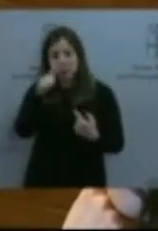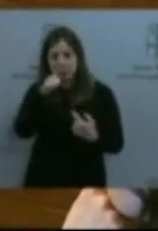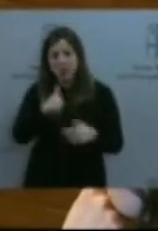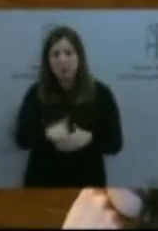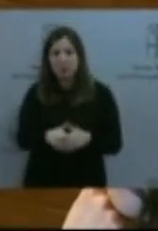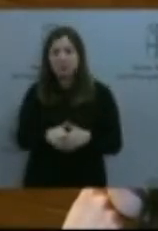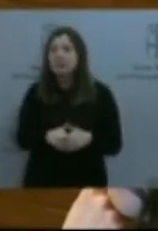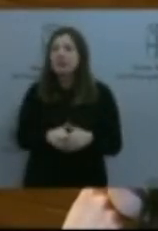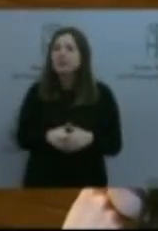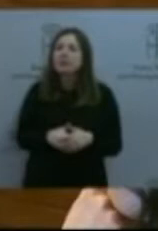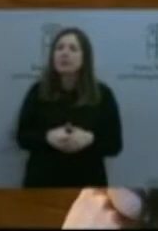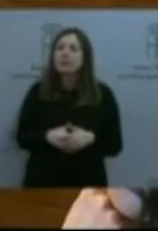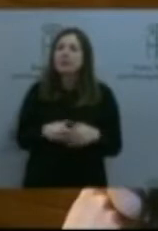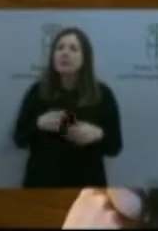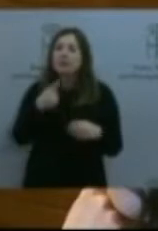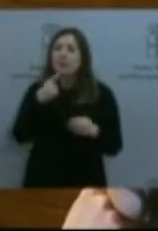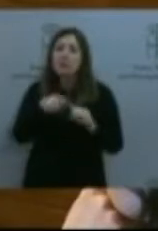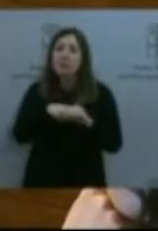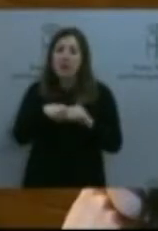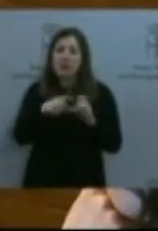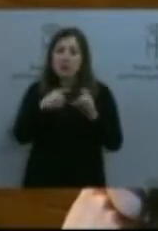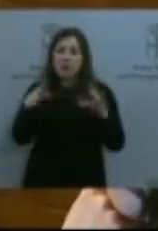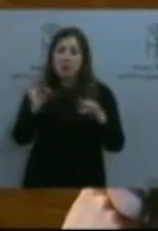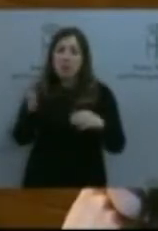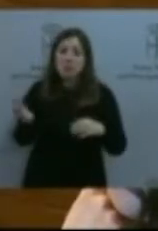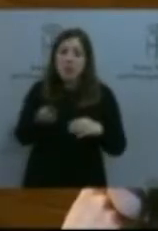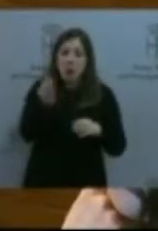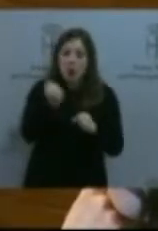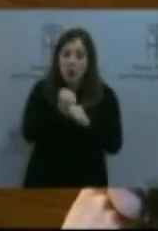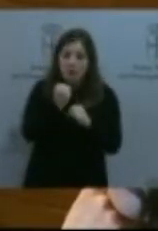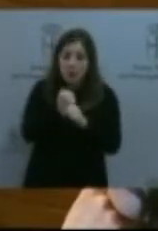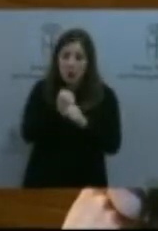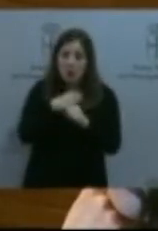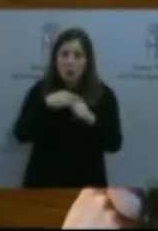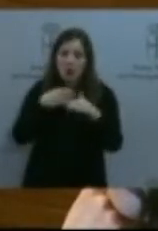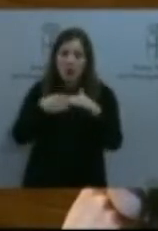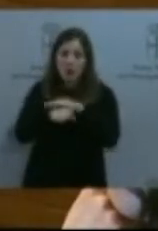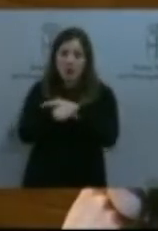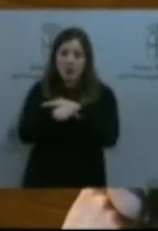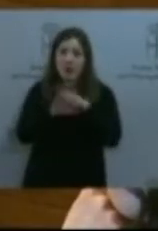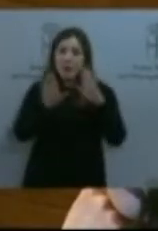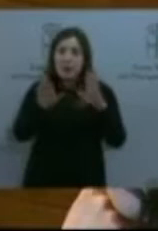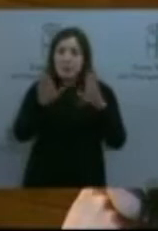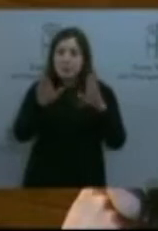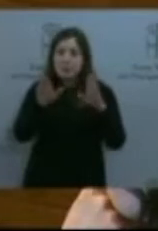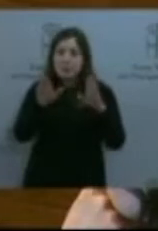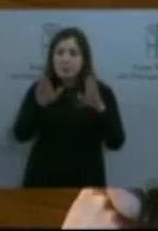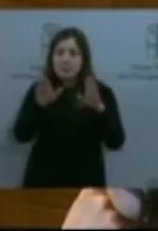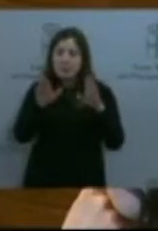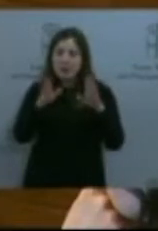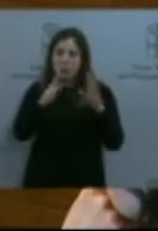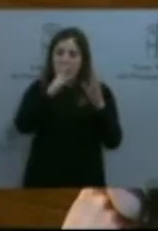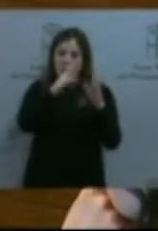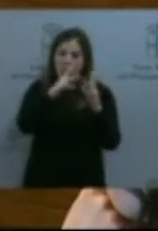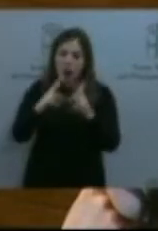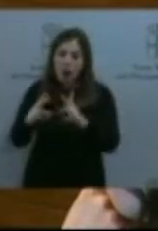de empleo sí que pueden acceder, pero sin embargo no empiezan a computar, a puntuar, hasta que se incorporan al puesto de trabajo. Con